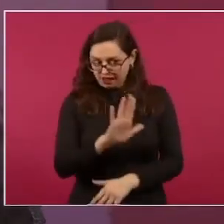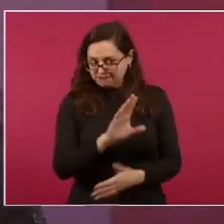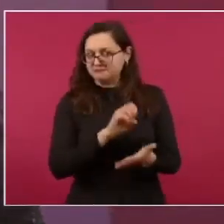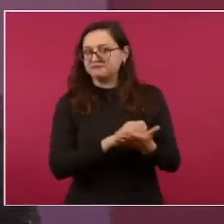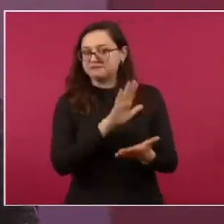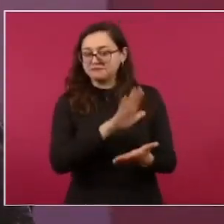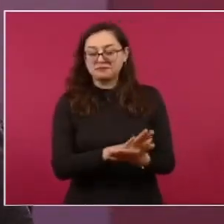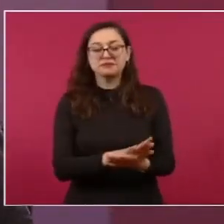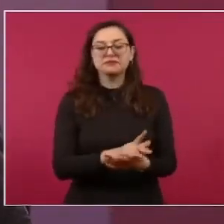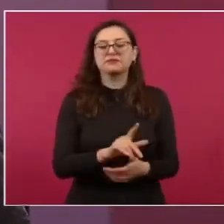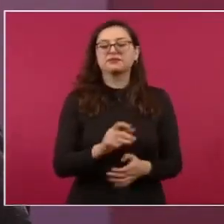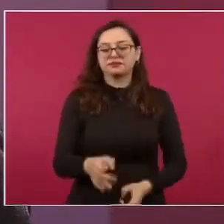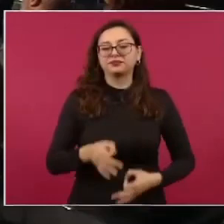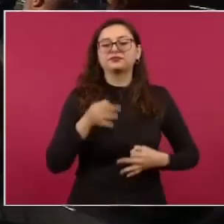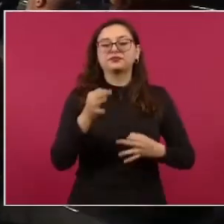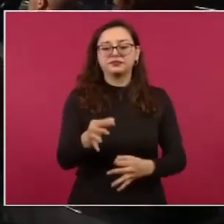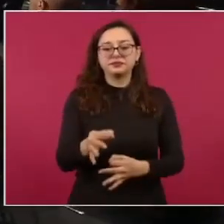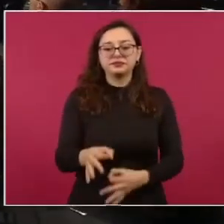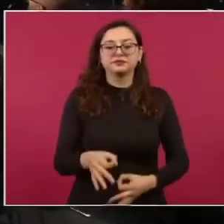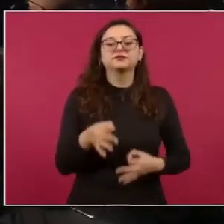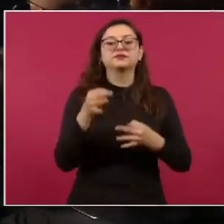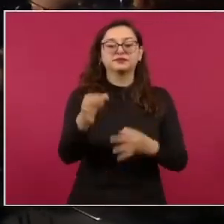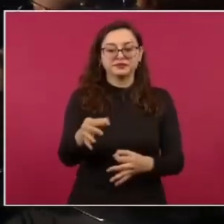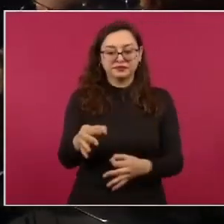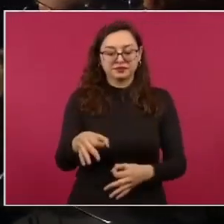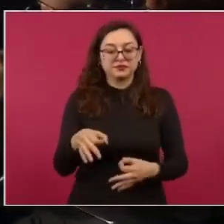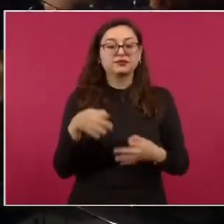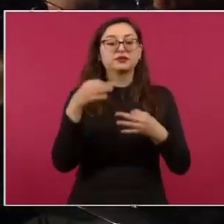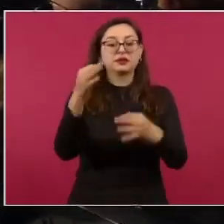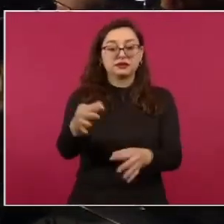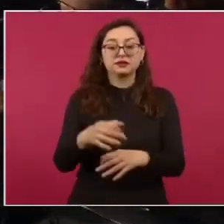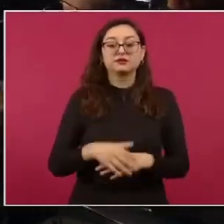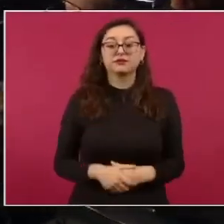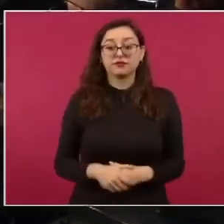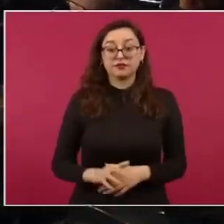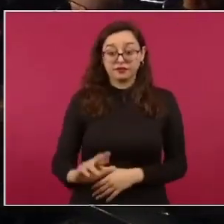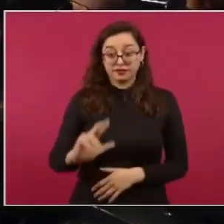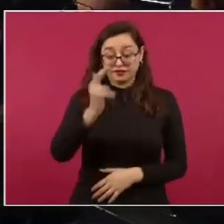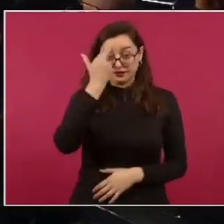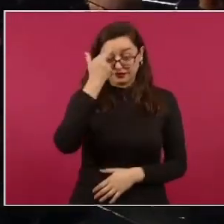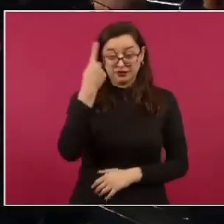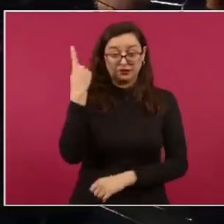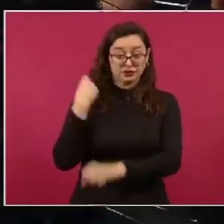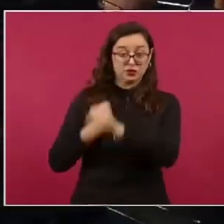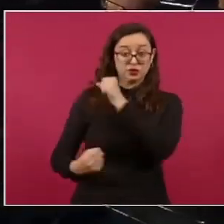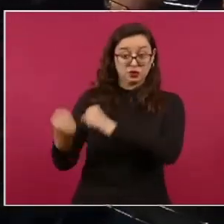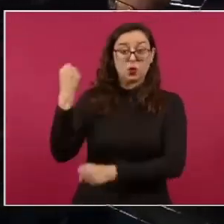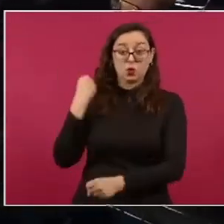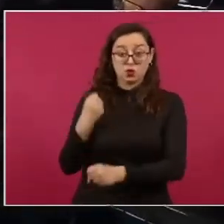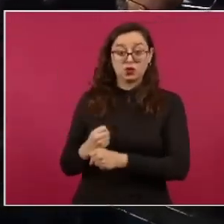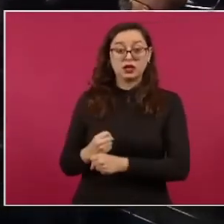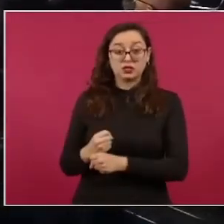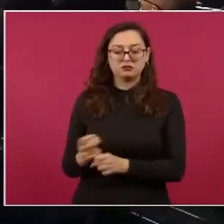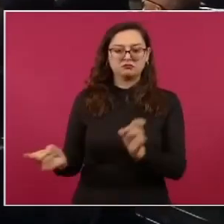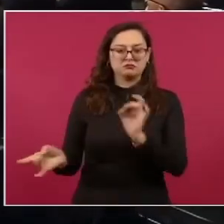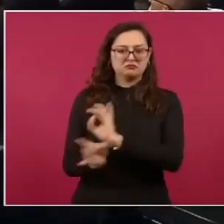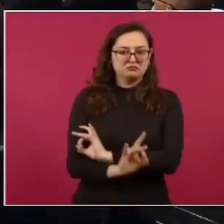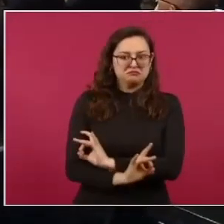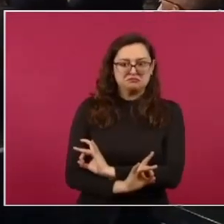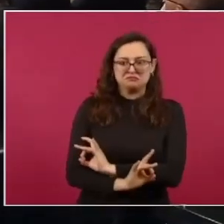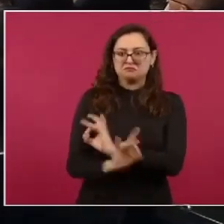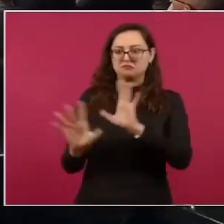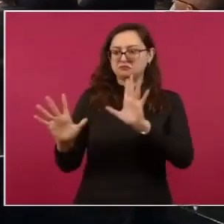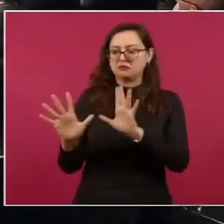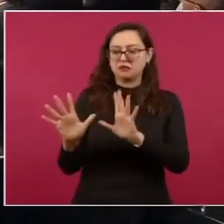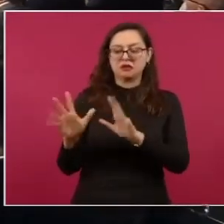y hubo incluso, recordarán, el año pasado, un estallamiento de Teléfonos de México, de una huelga que duró